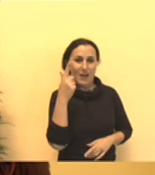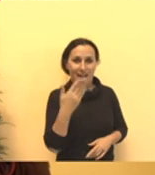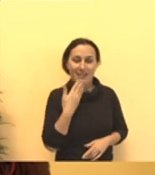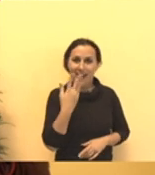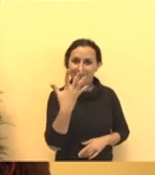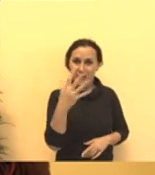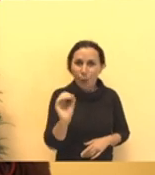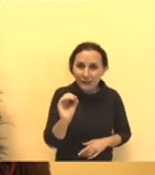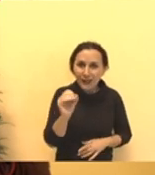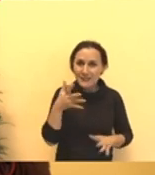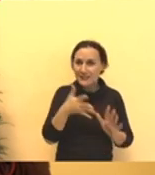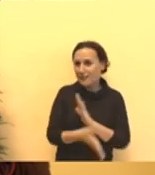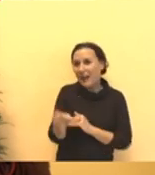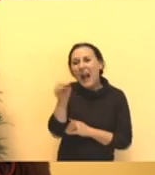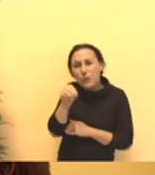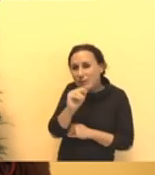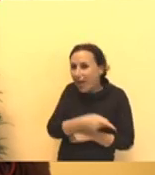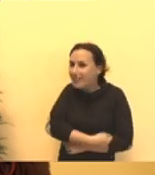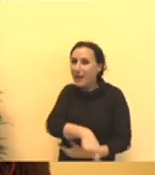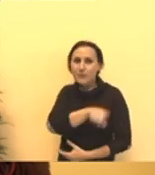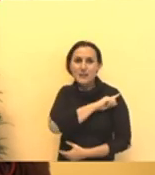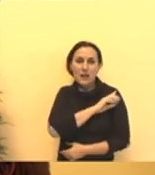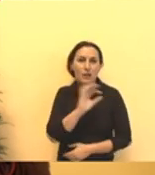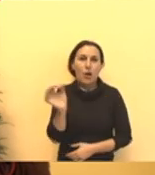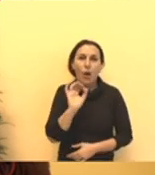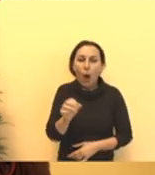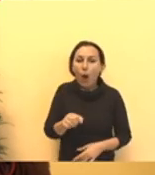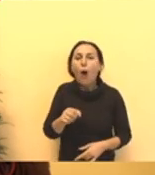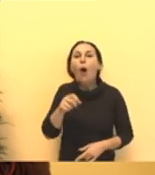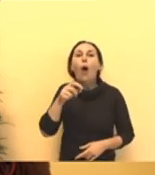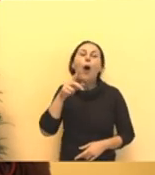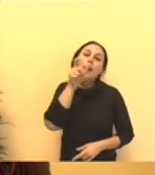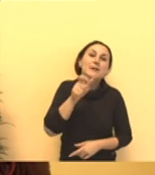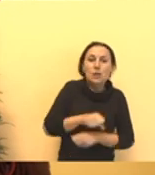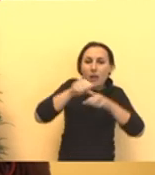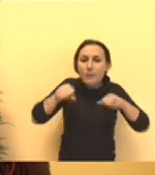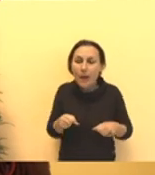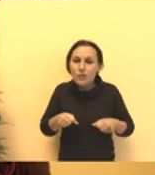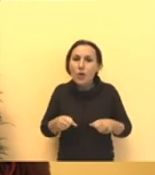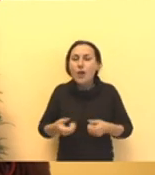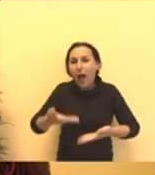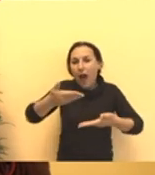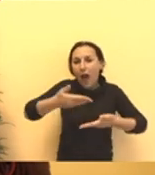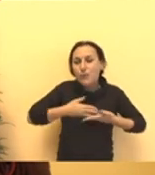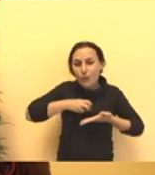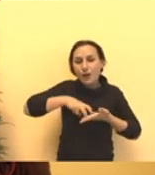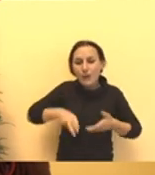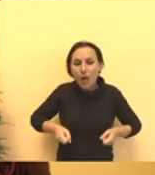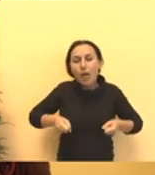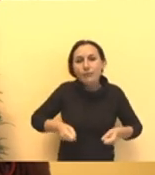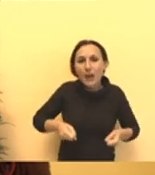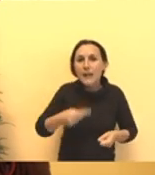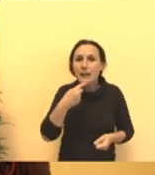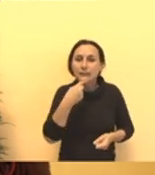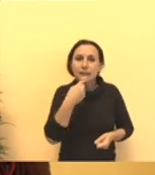persona mayor que necesita un andador, es que le damos el taca-taca. Y que ve un perro es el guau-guau. Vamos, eso me parece